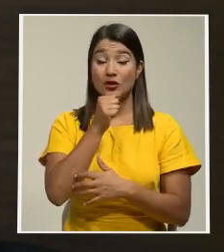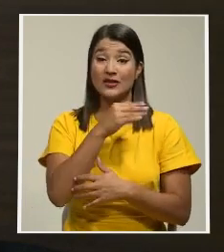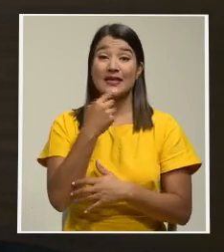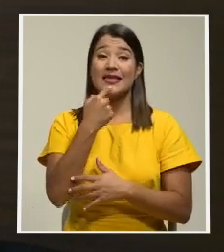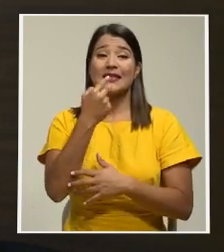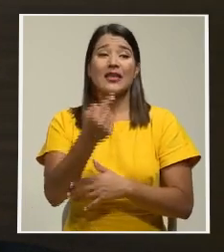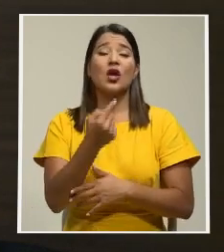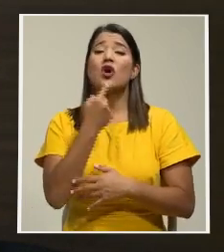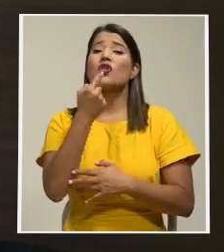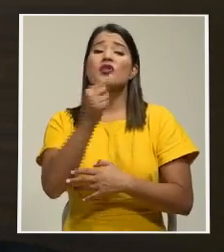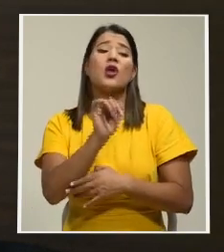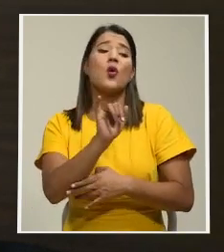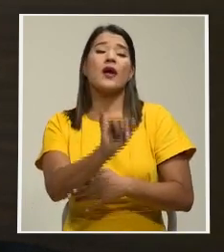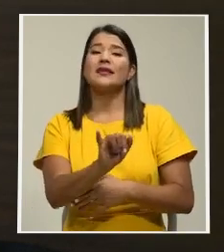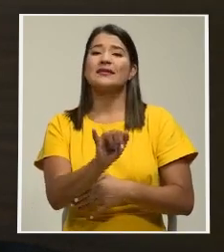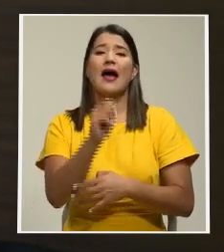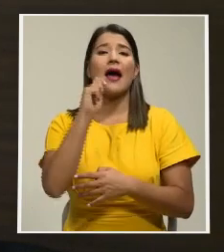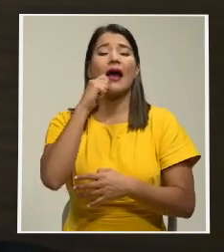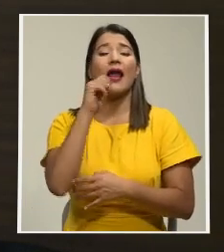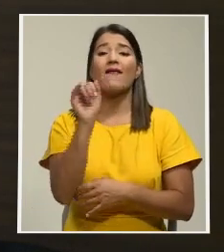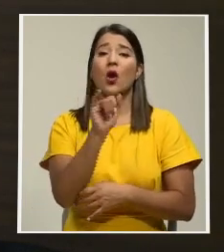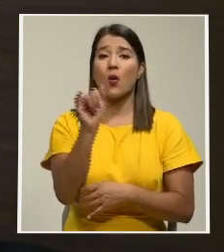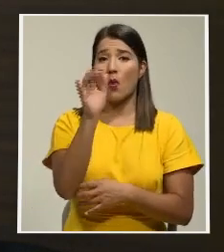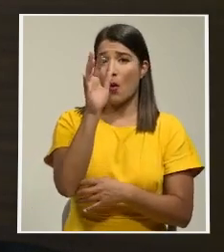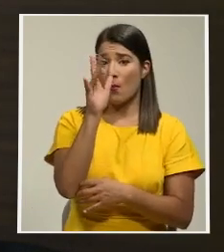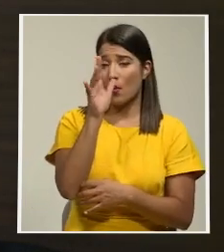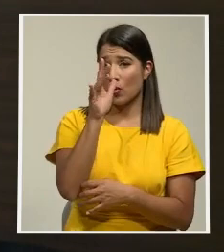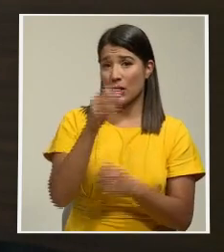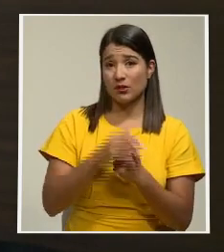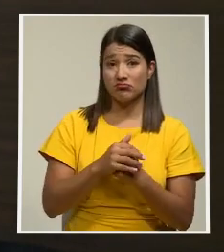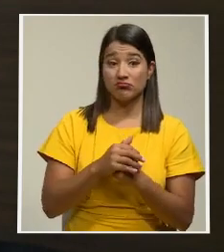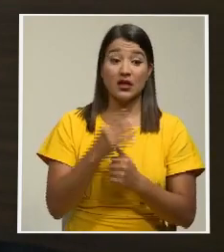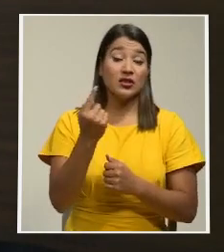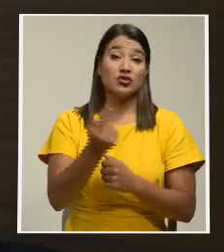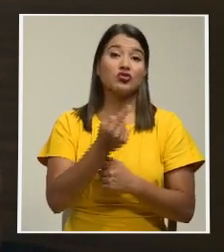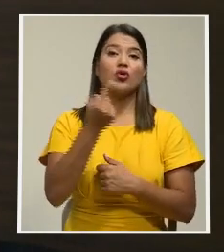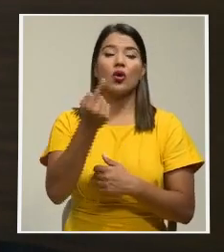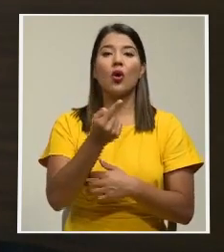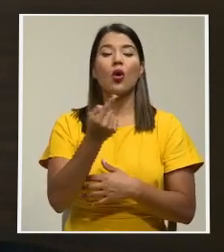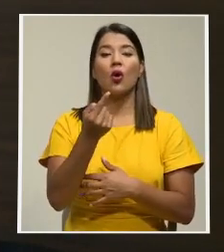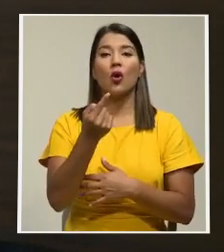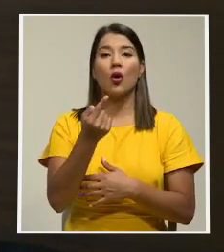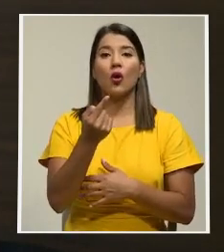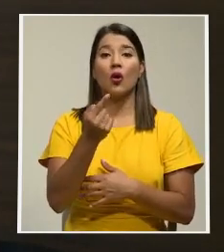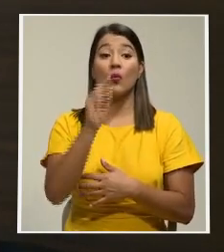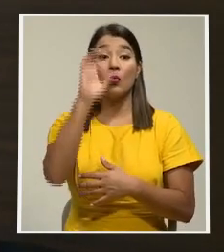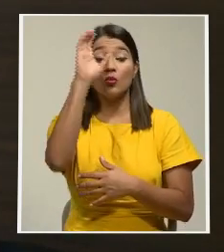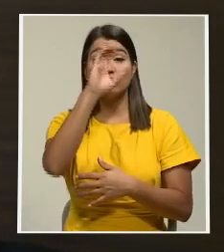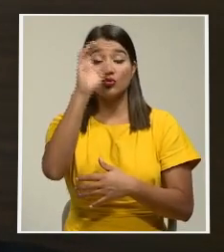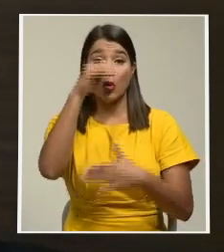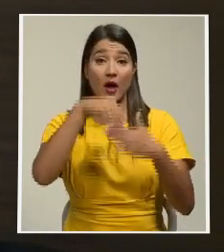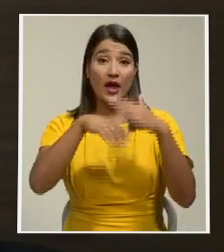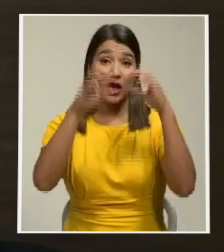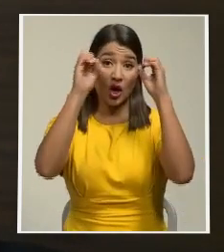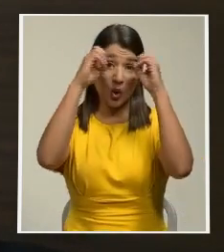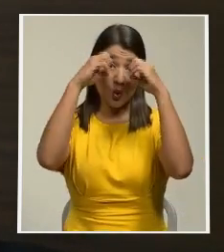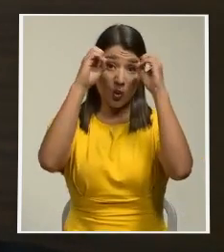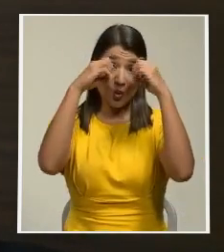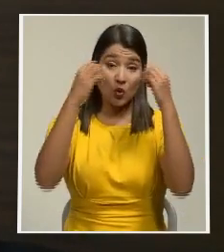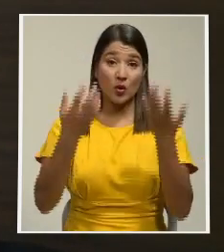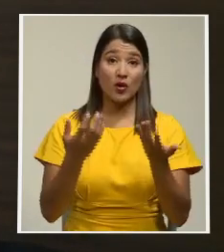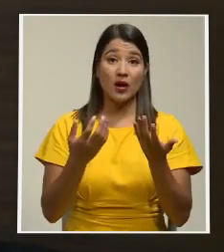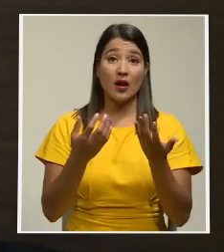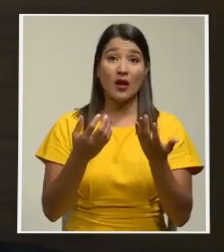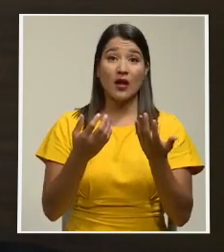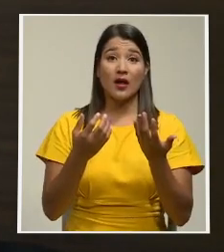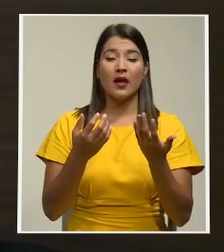es parte de una chota que él simplemente había buscado en Google, lo que eran las claves de las